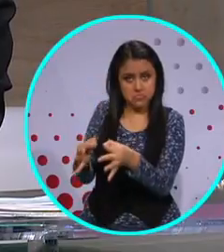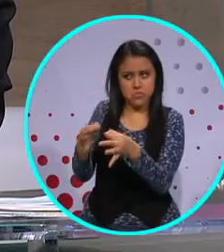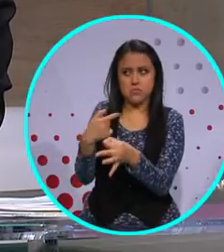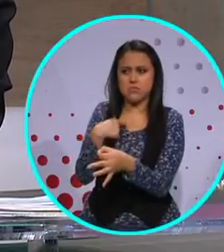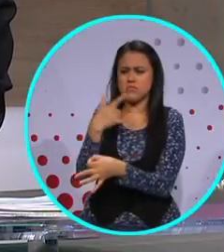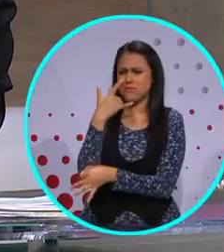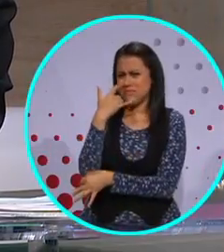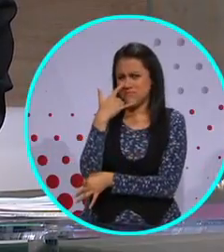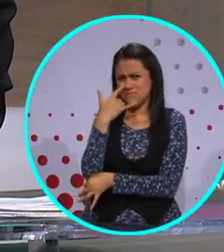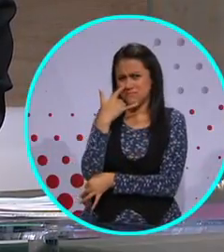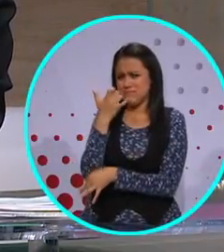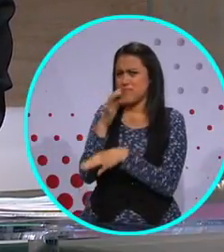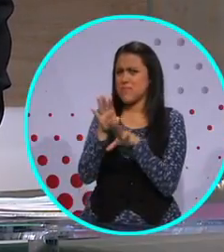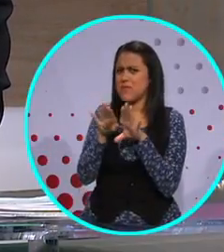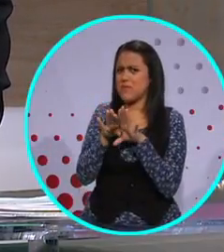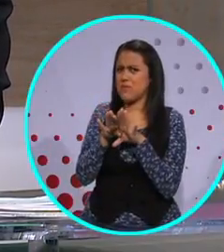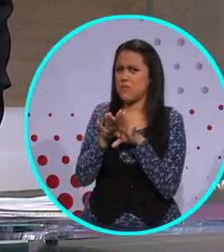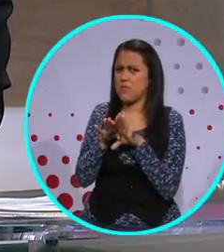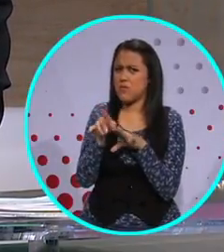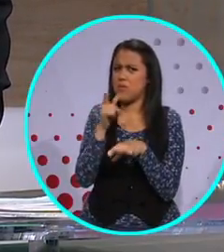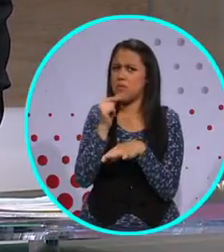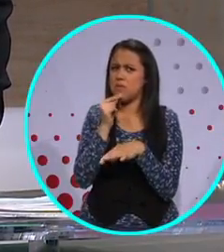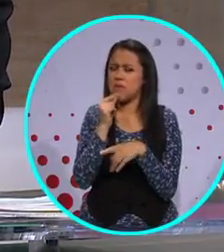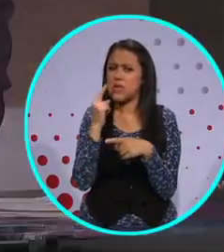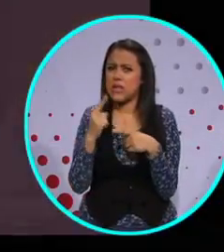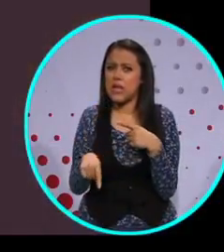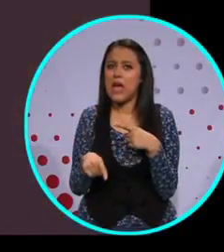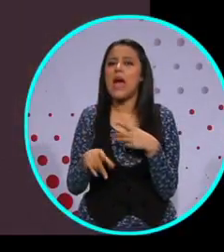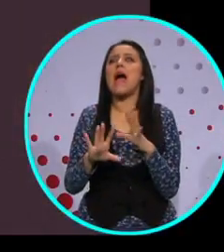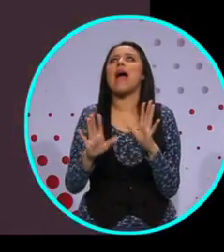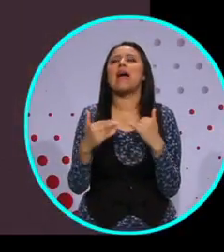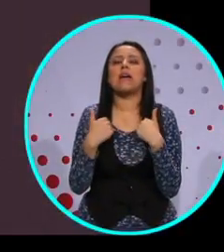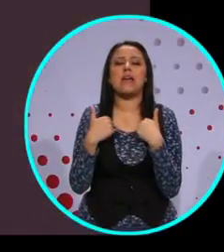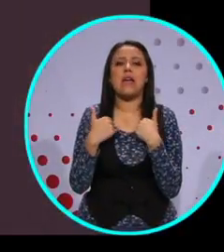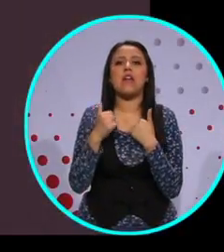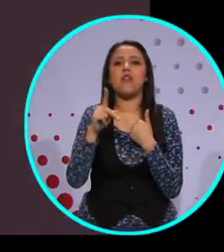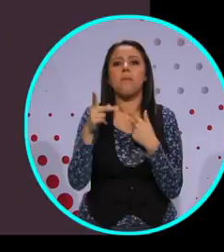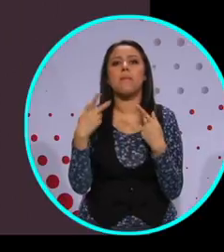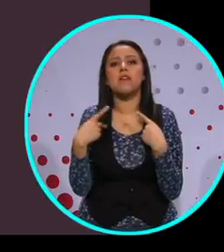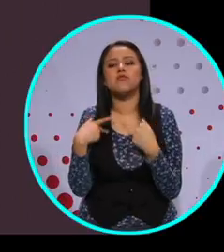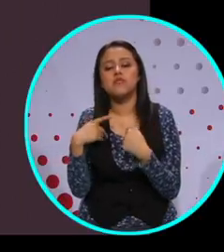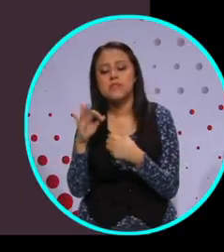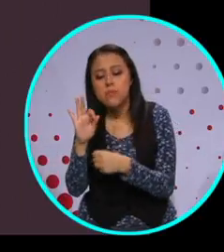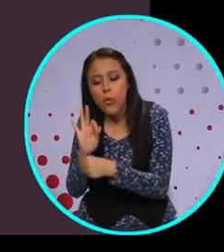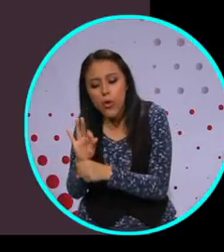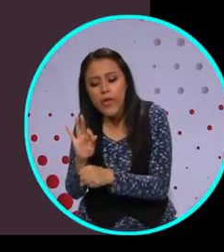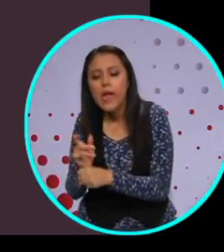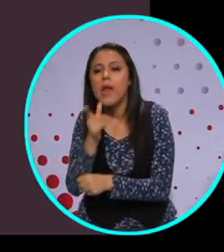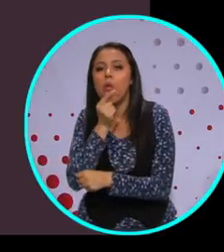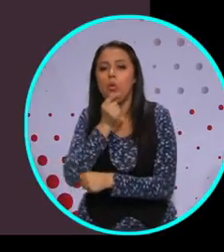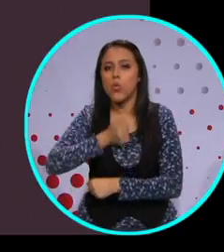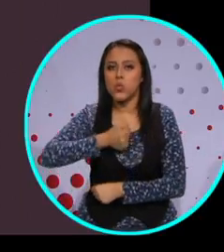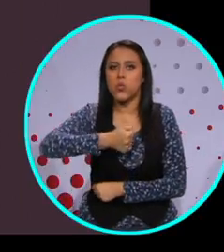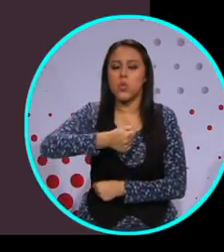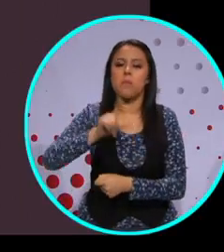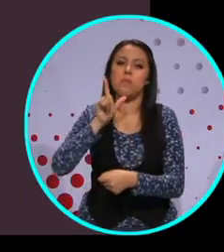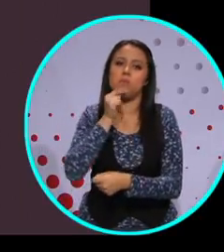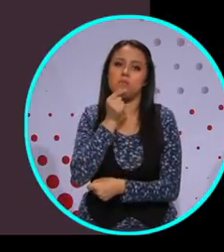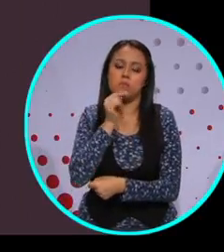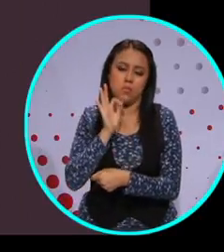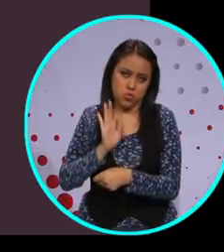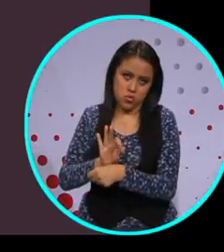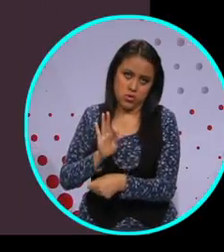hizo raro así como los que no van a proteger a quienes lo están haciendo gracias por avisarnos pero